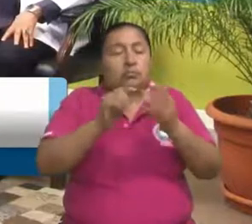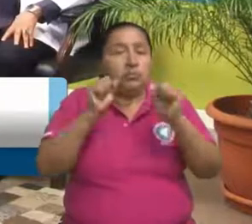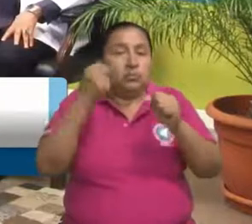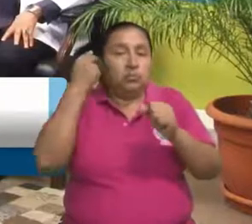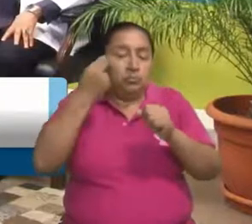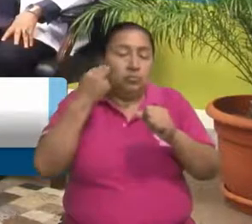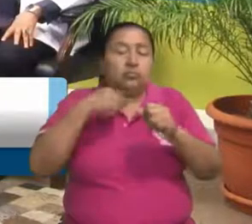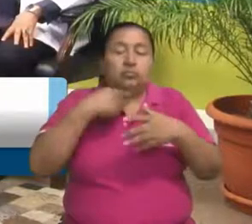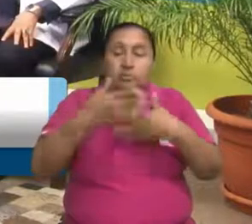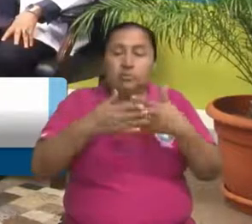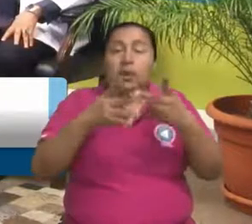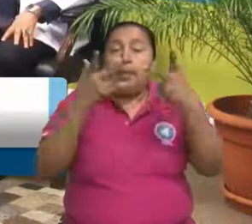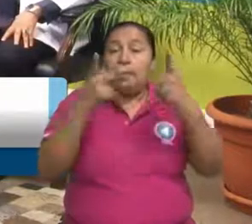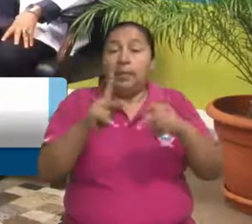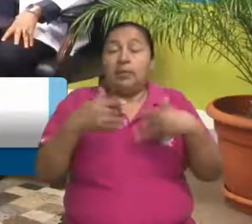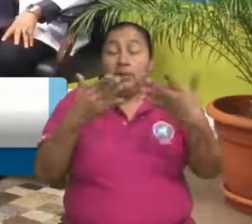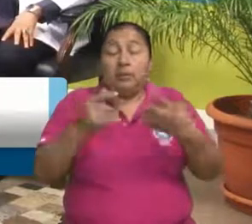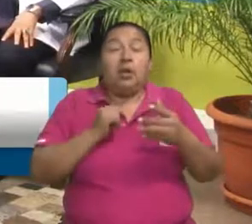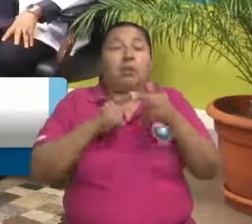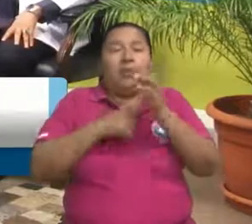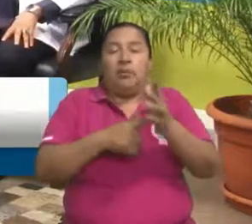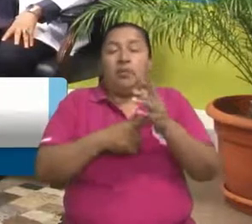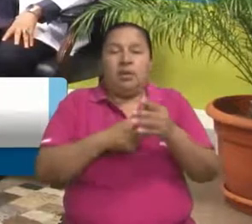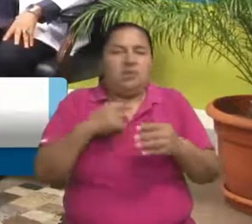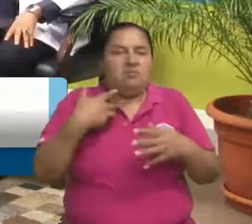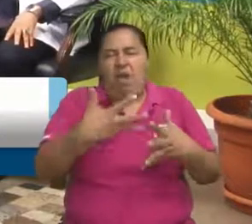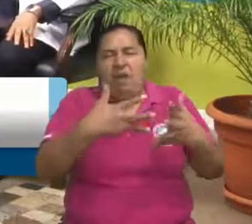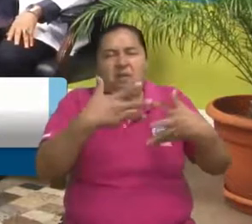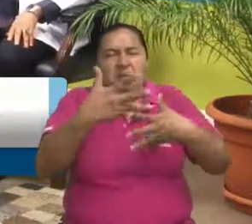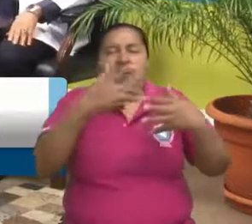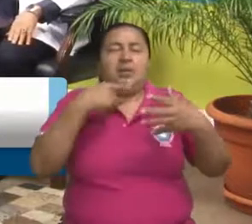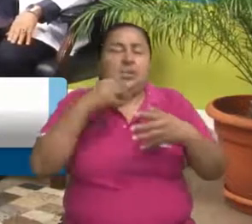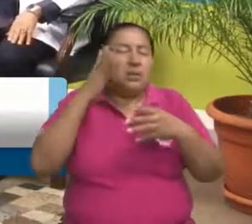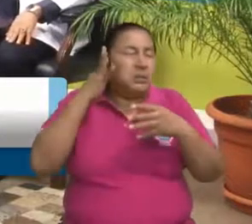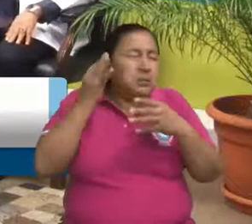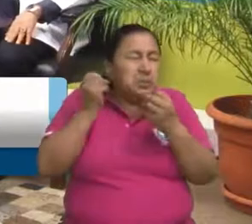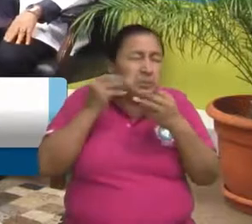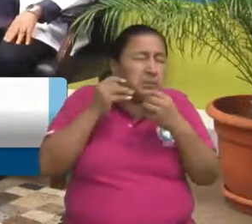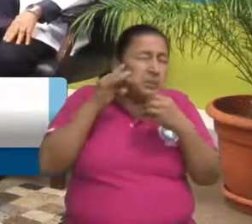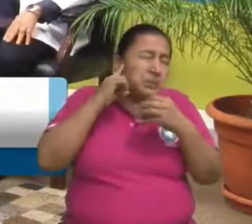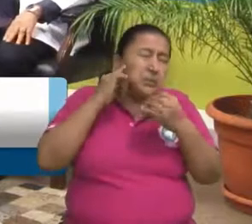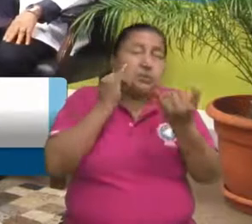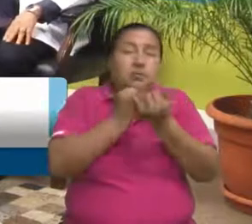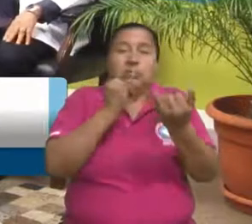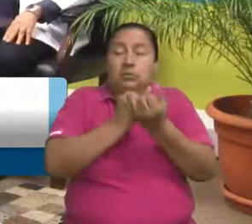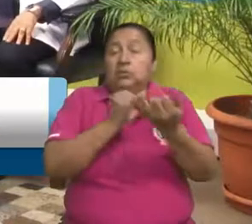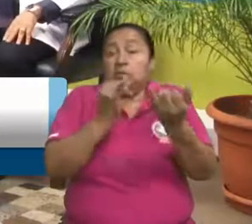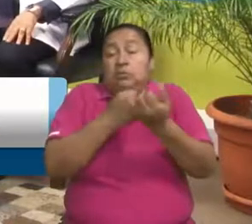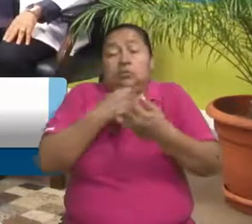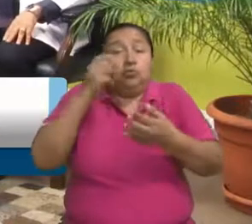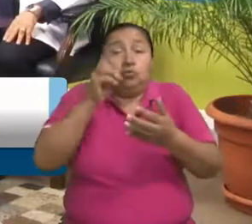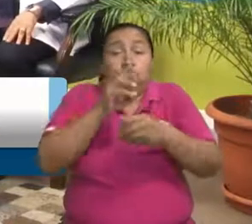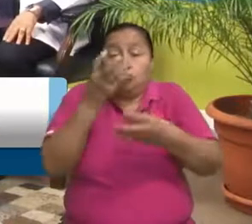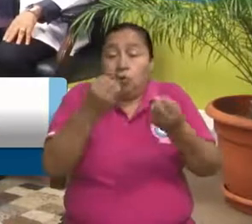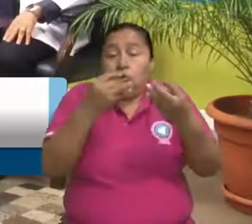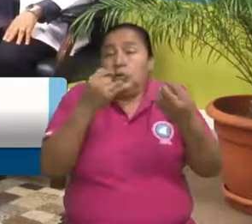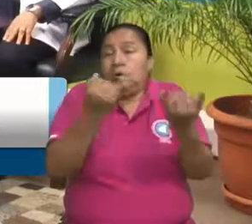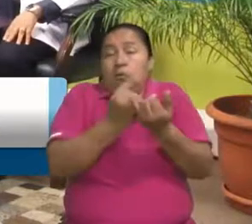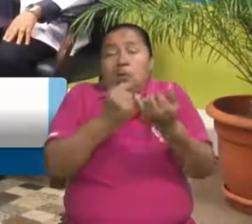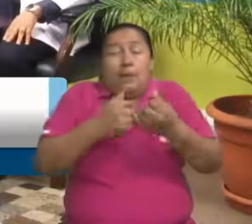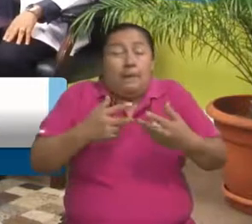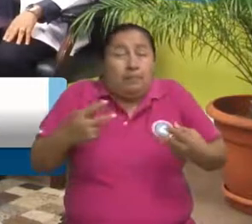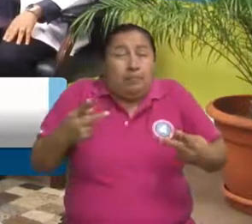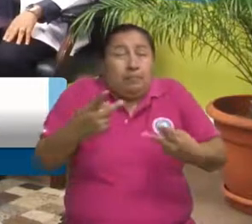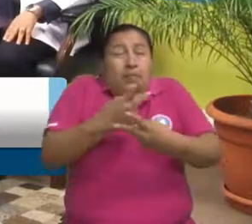Pero, también, pero si lo maltratas, también te va a doler. Entonces, así es el dolor. El dolor es intenso cuando llegas